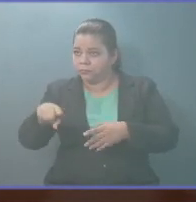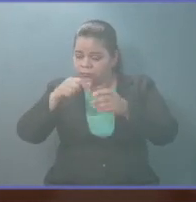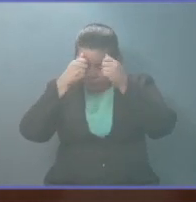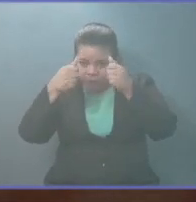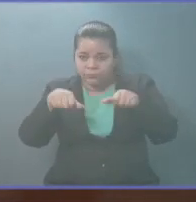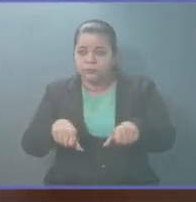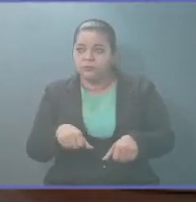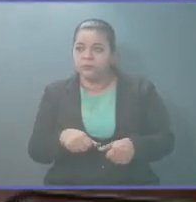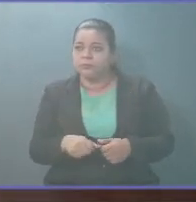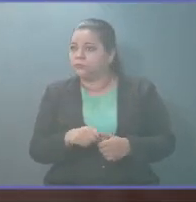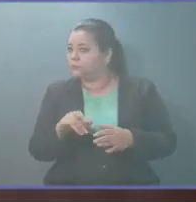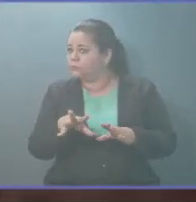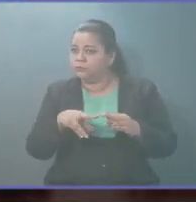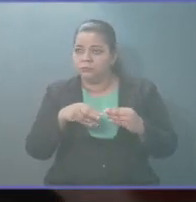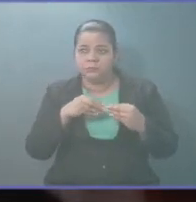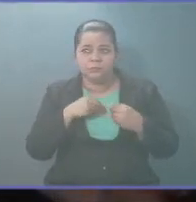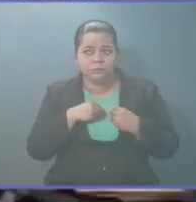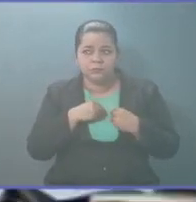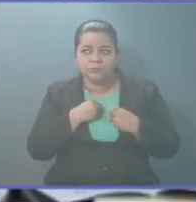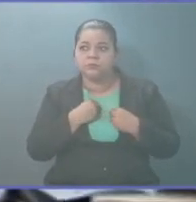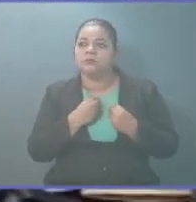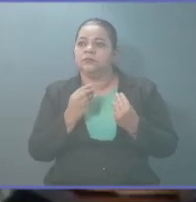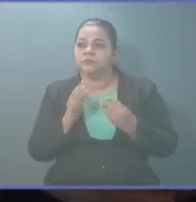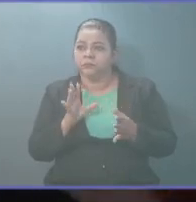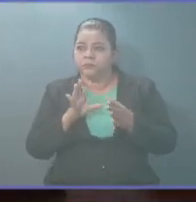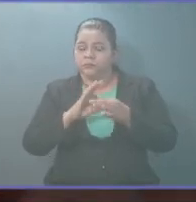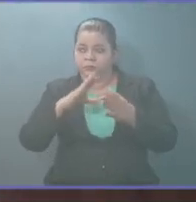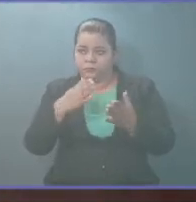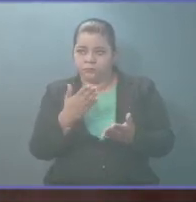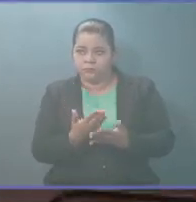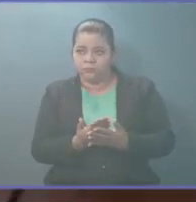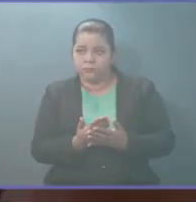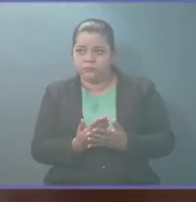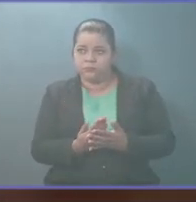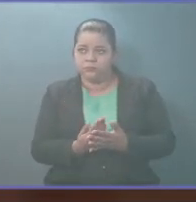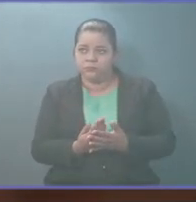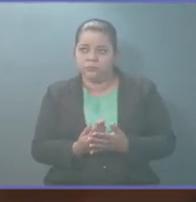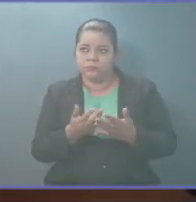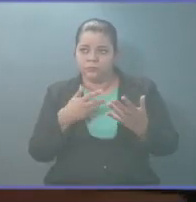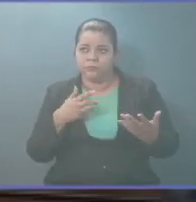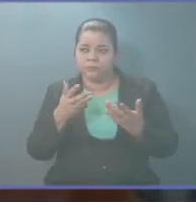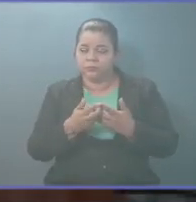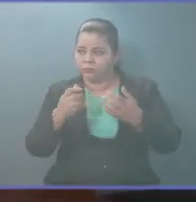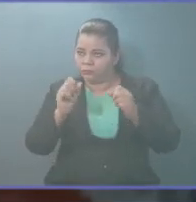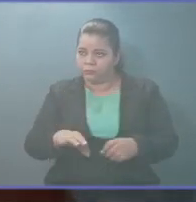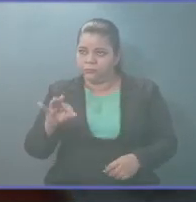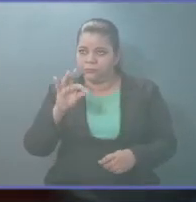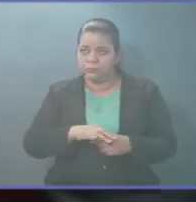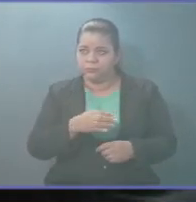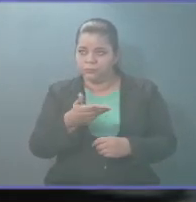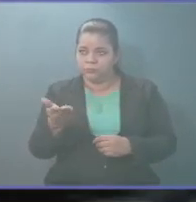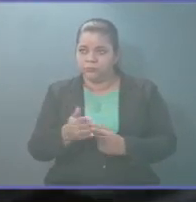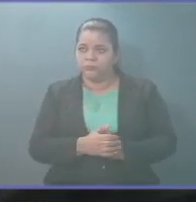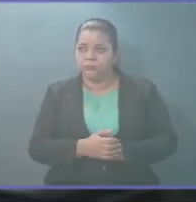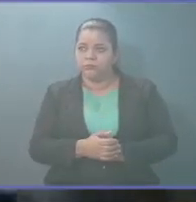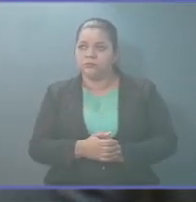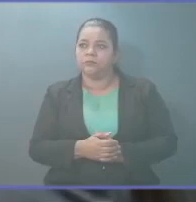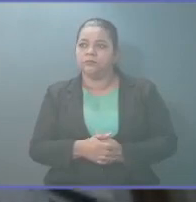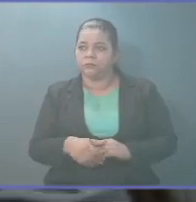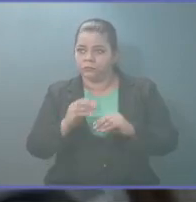es dejarlo tal como teníamos, solo este párrafo. De lo demás sí estoy de acuerdo, gracias. eliminando